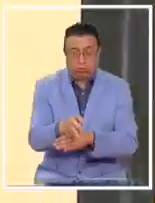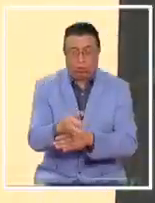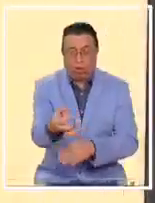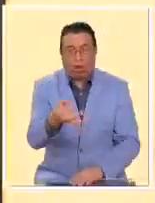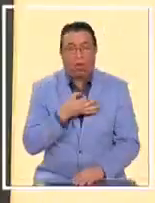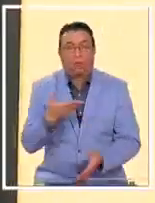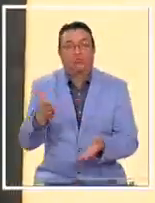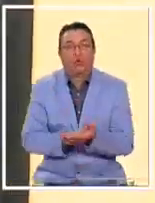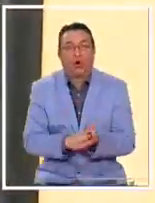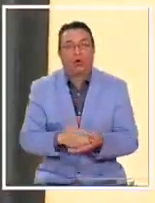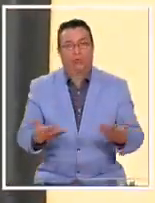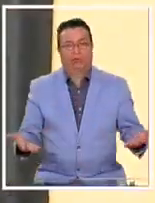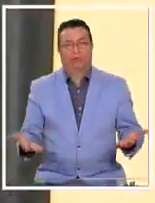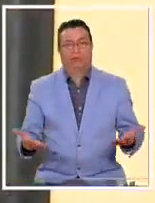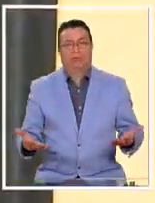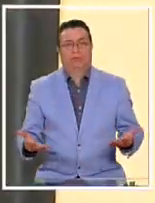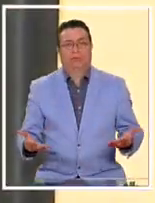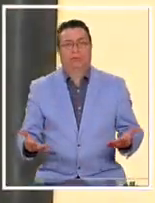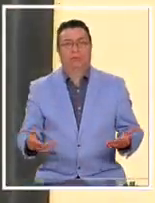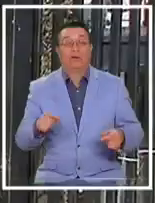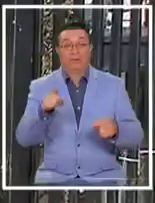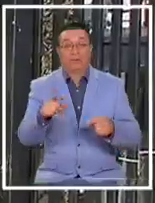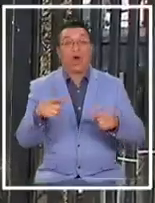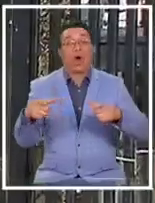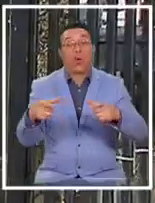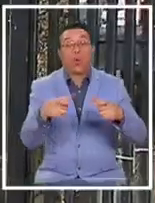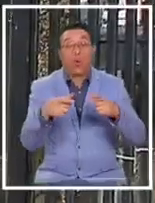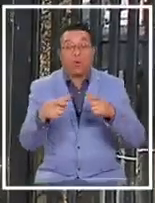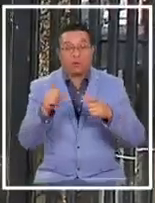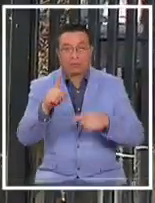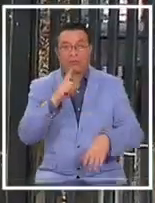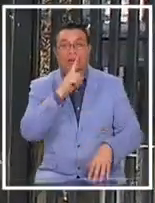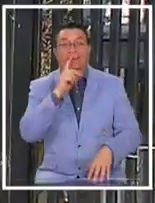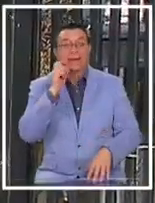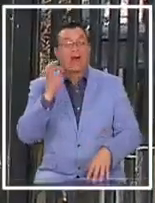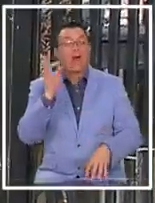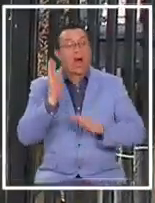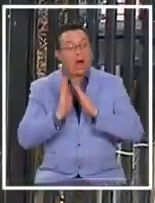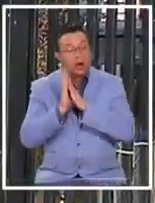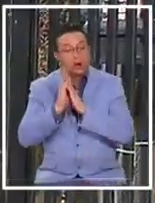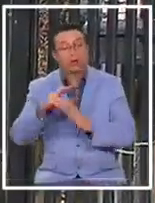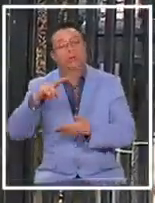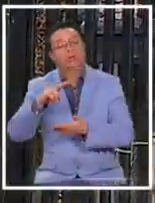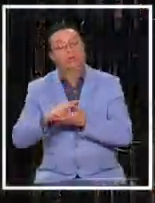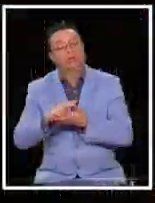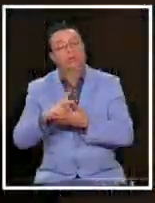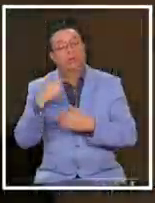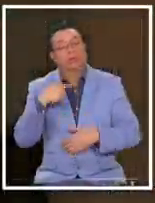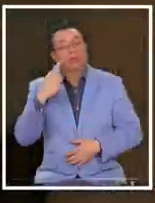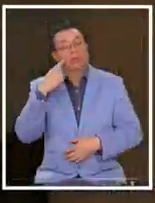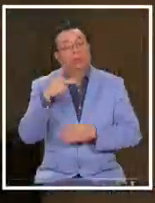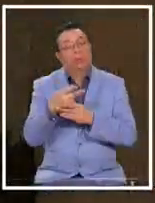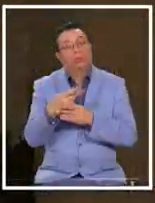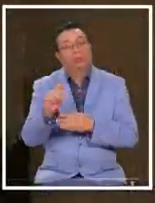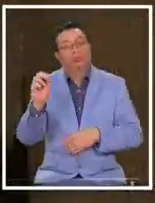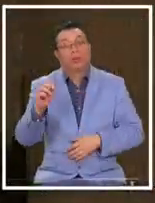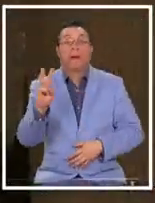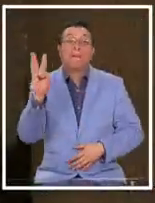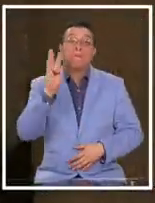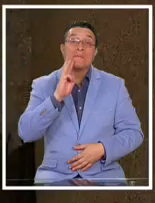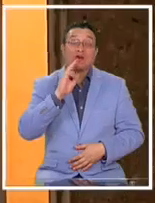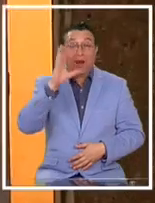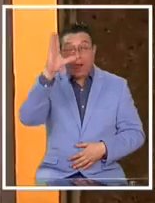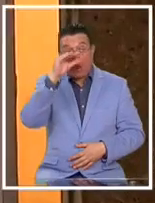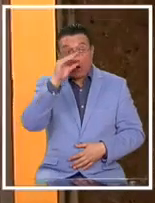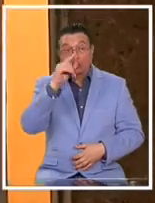había fallecido. Ellos estaban en un cumpleaños, dice que la tía estaba acostada y la fueron a ver, estaba cianótica. La noche del